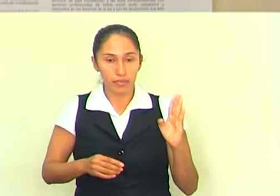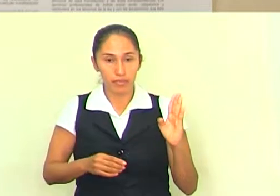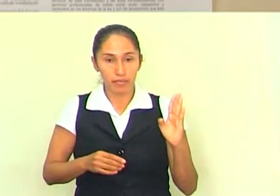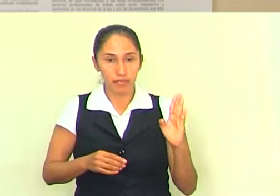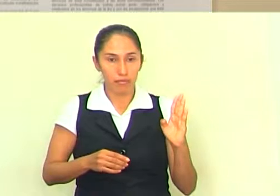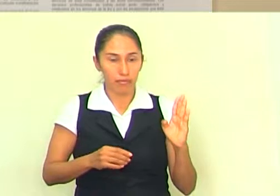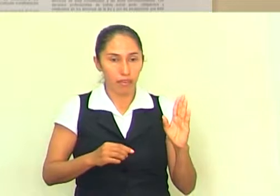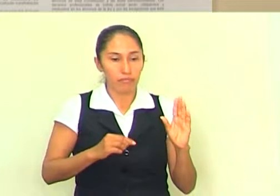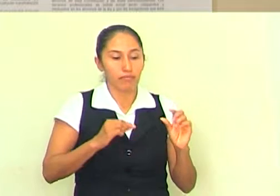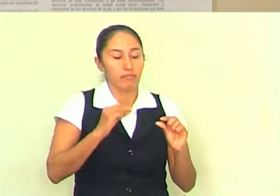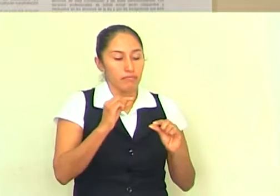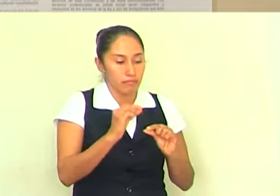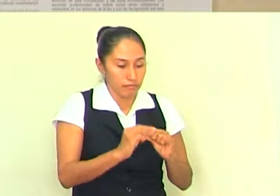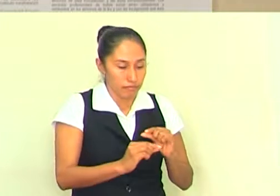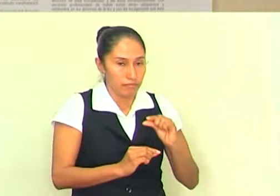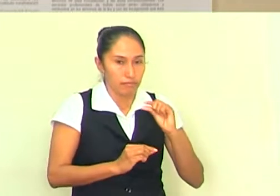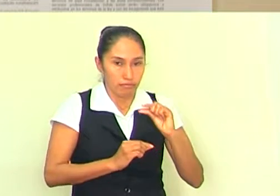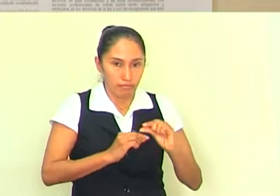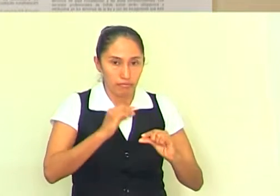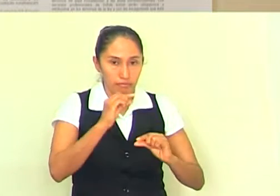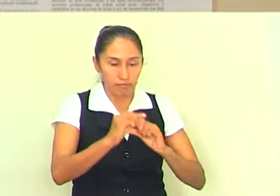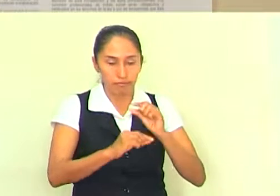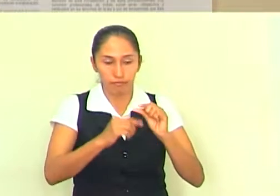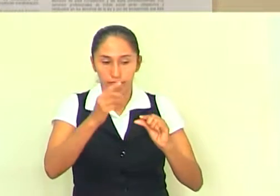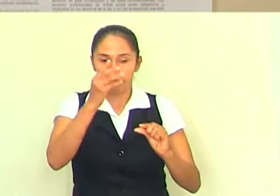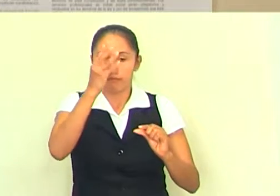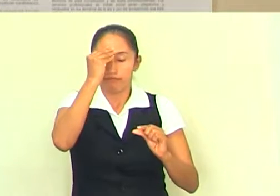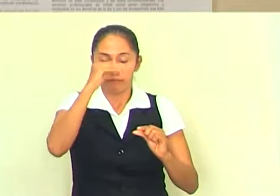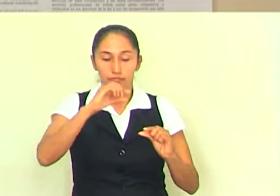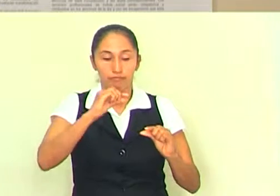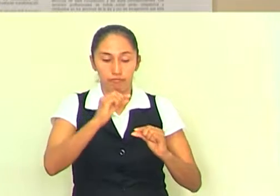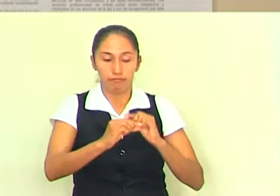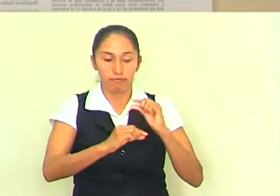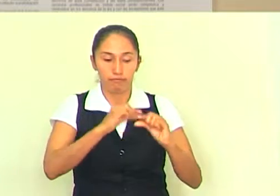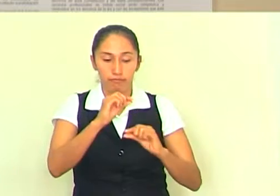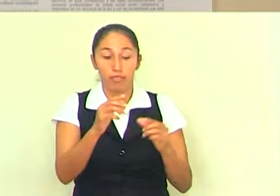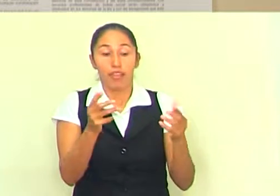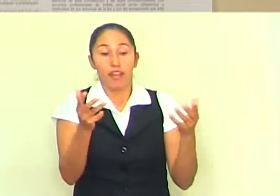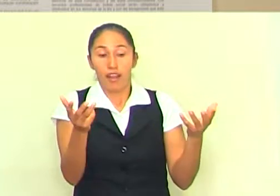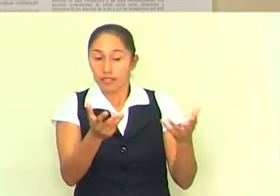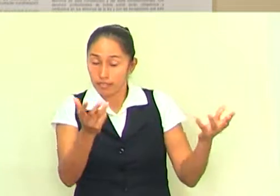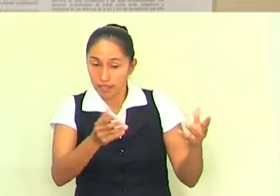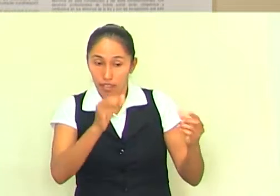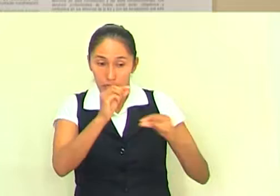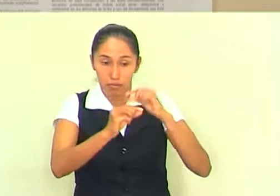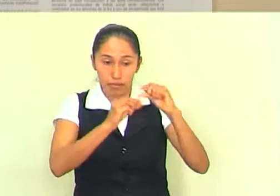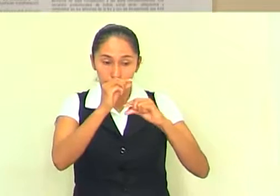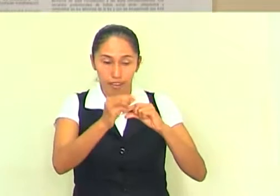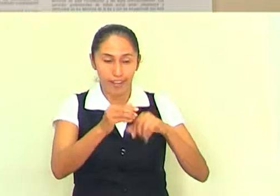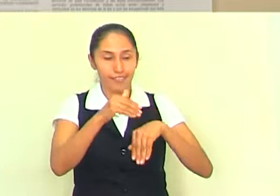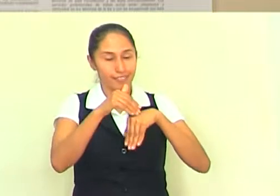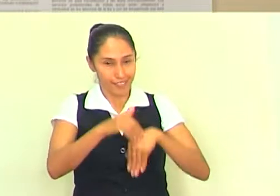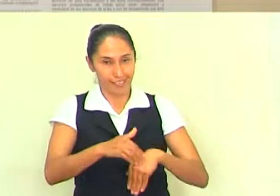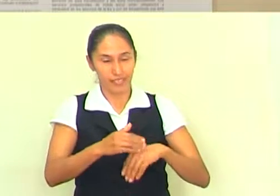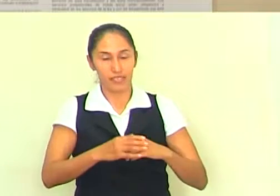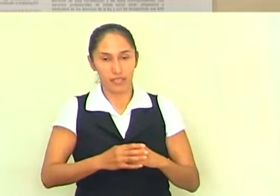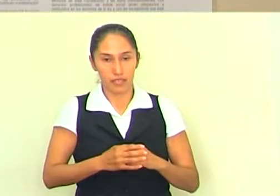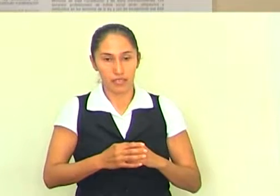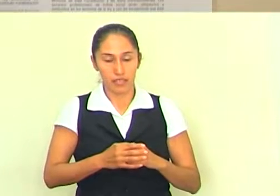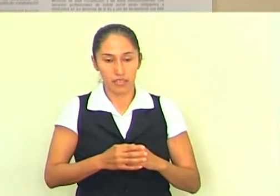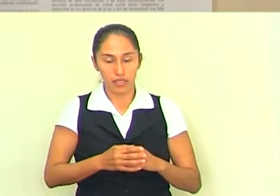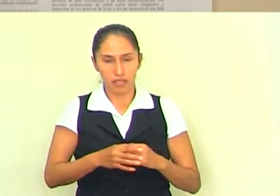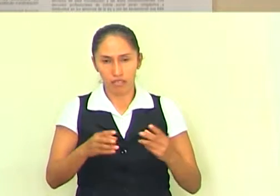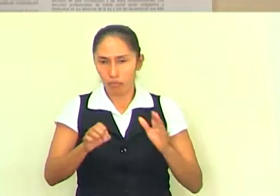promoviendo de manera progresiva. A medida que no se respeten los derechos humanos, entonces pues